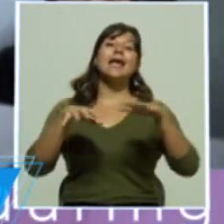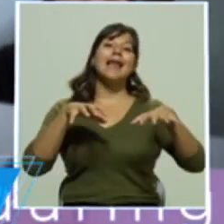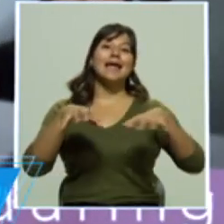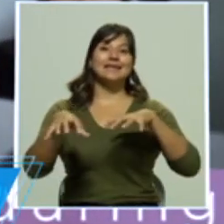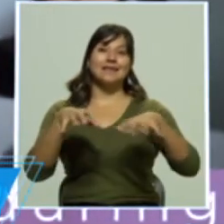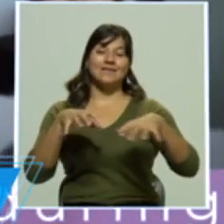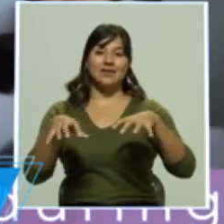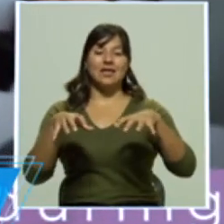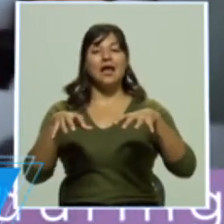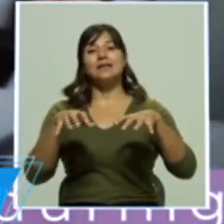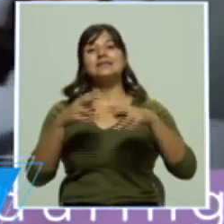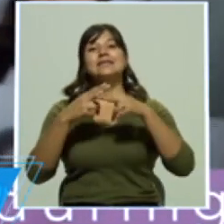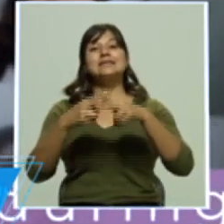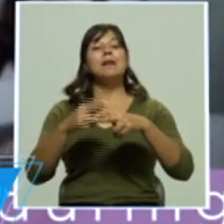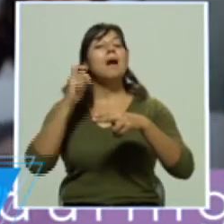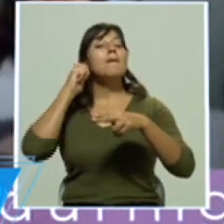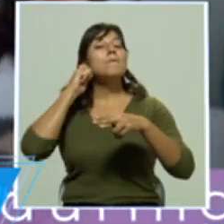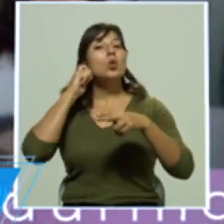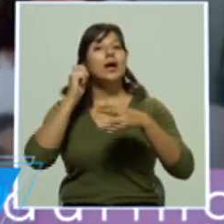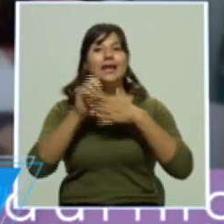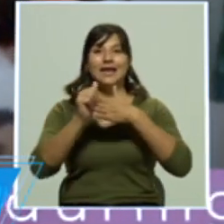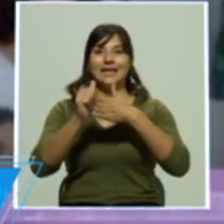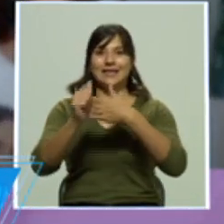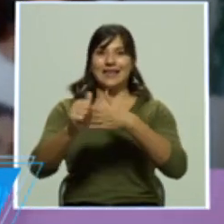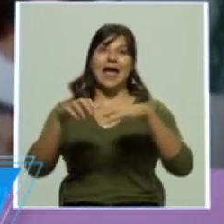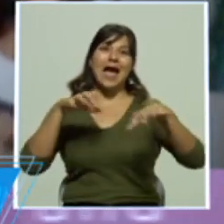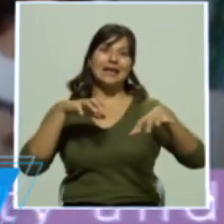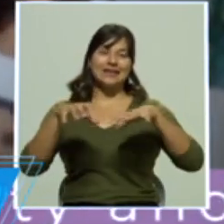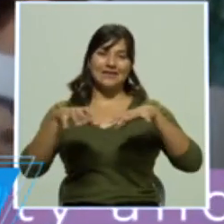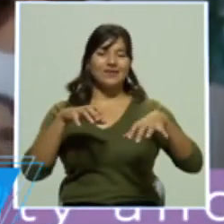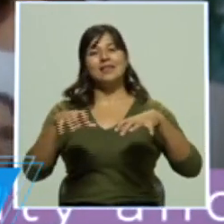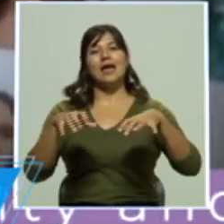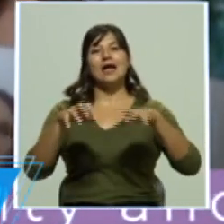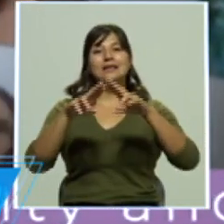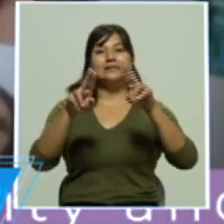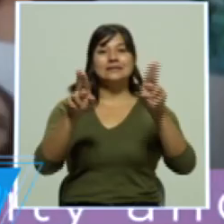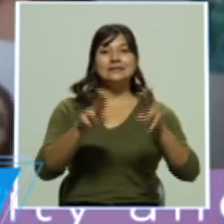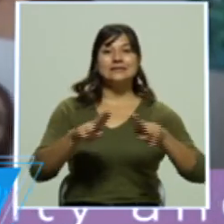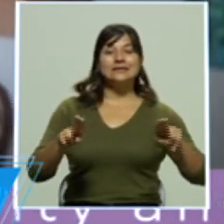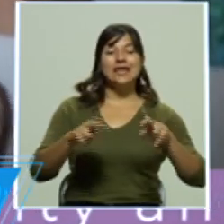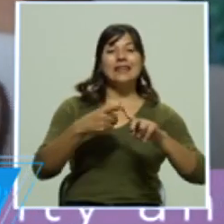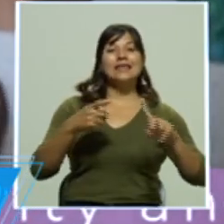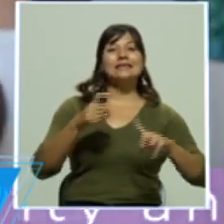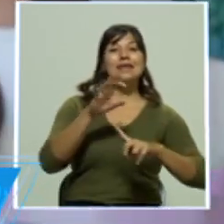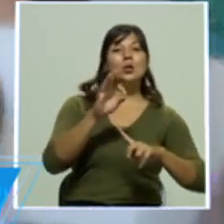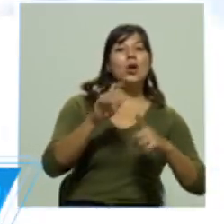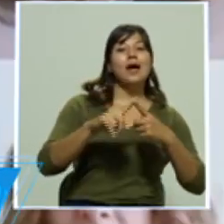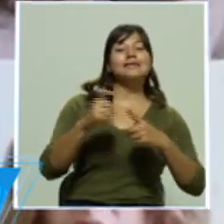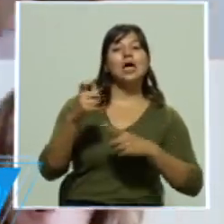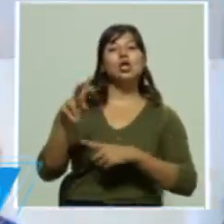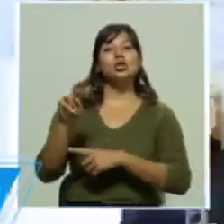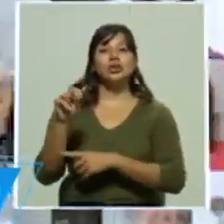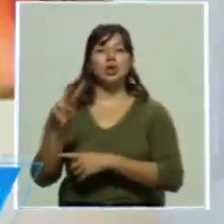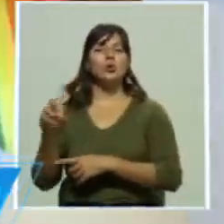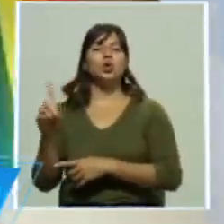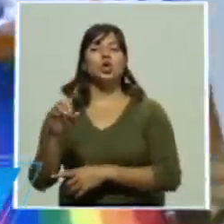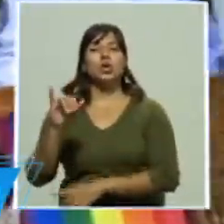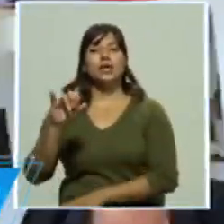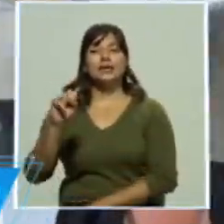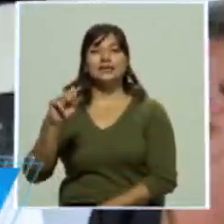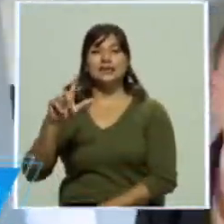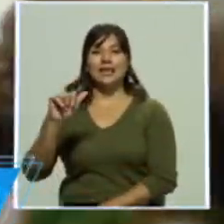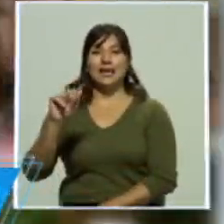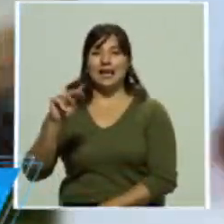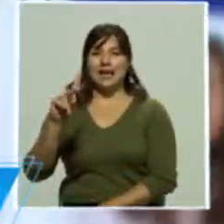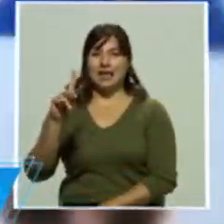Reykjavik, Mujeres Líderes, un evento virtual este año que se efectuó del 9 al 11 de noviembre en la capital de Islandia. Costa Rica